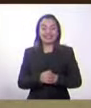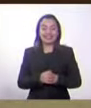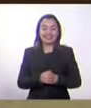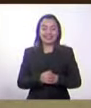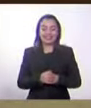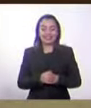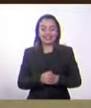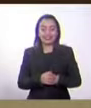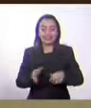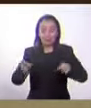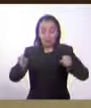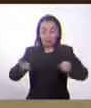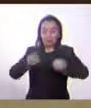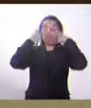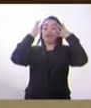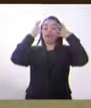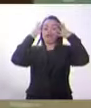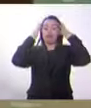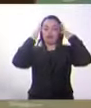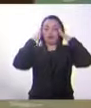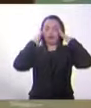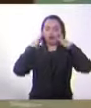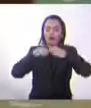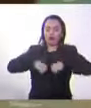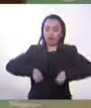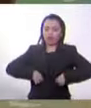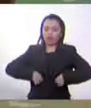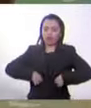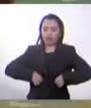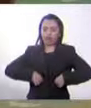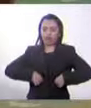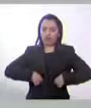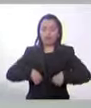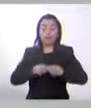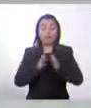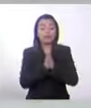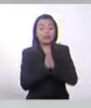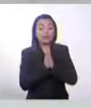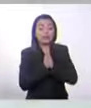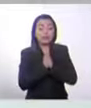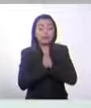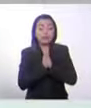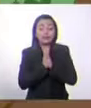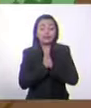¡Mojaste en mi máscara! ¡Ay, perdón!